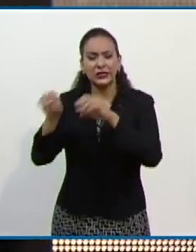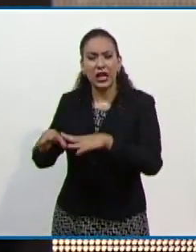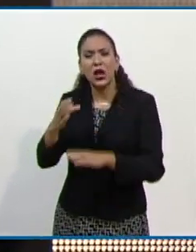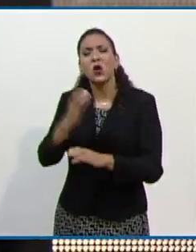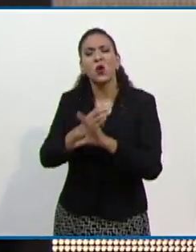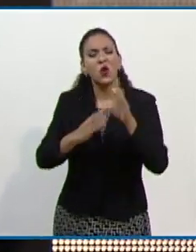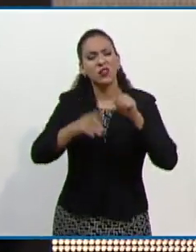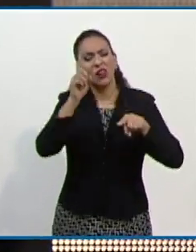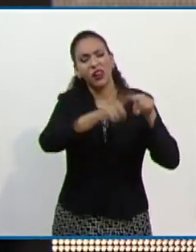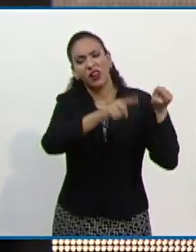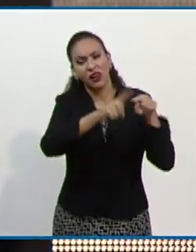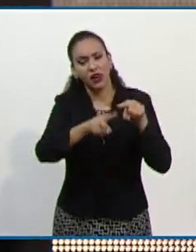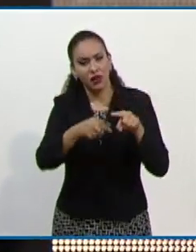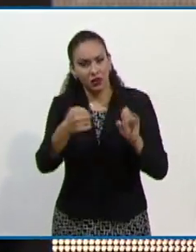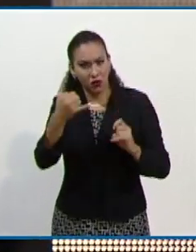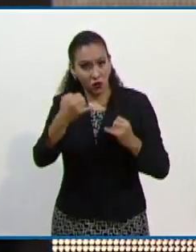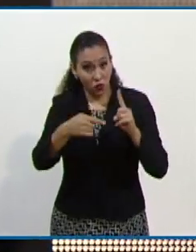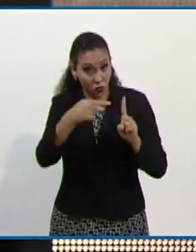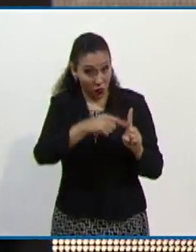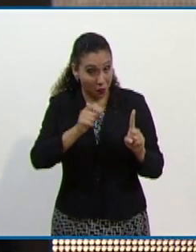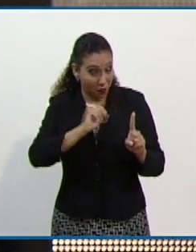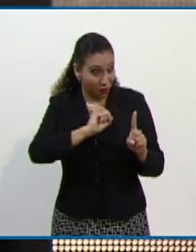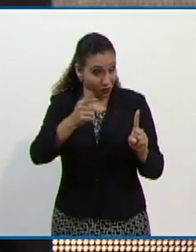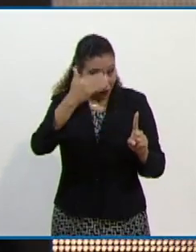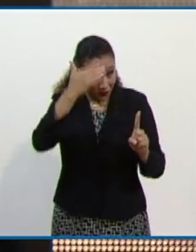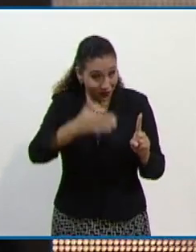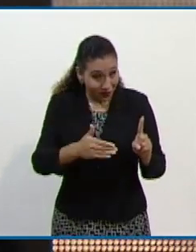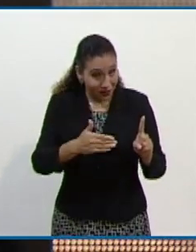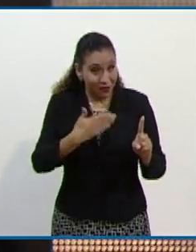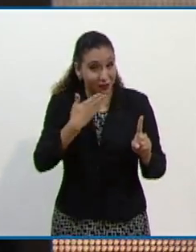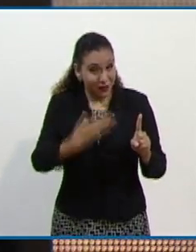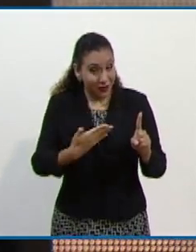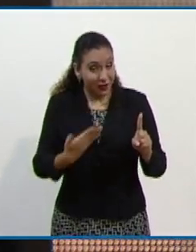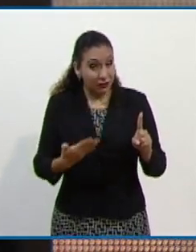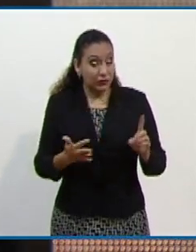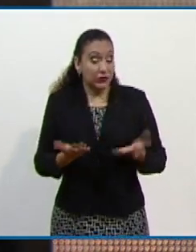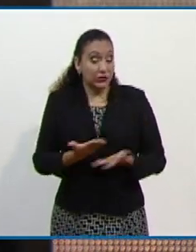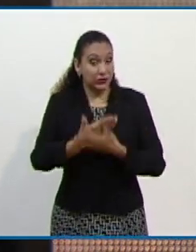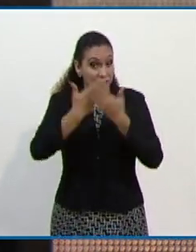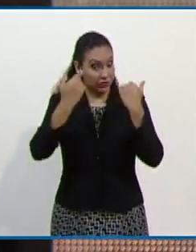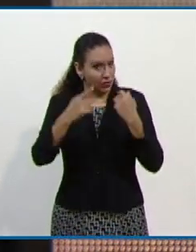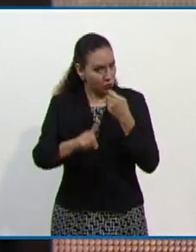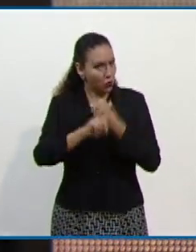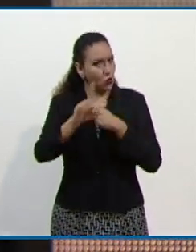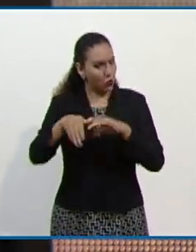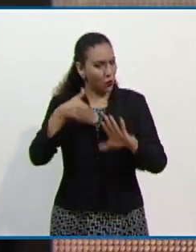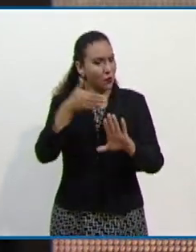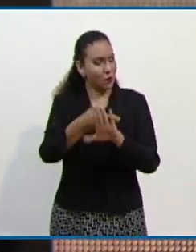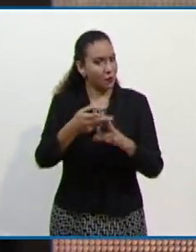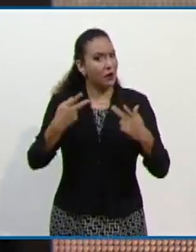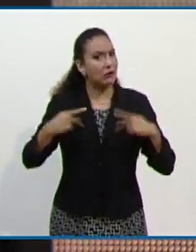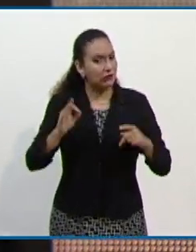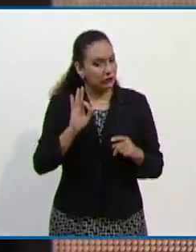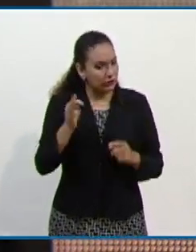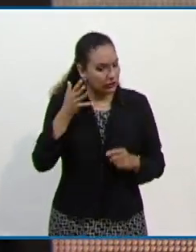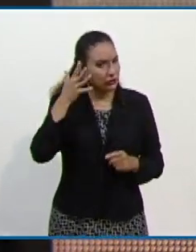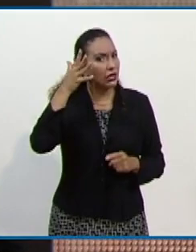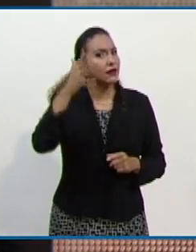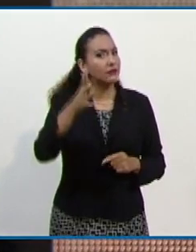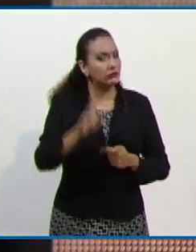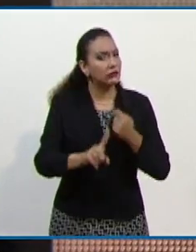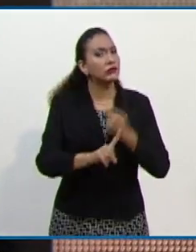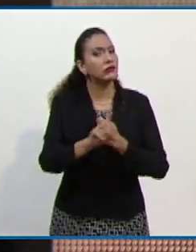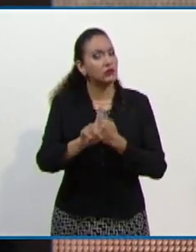considera que se está realizando ahora sí y para siempre la auténtica, la trascendente, la muy